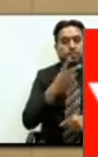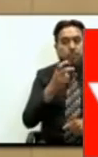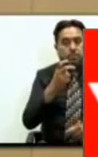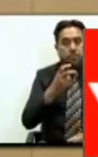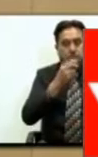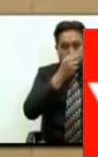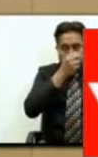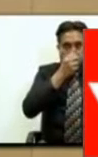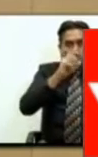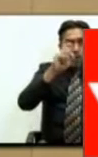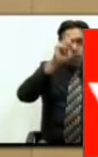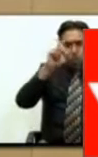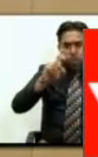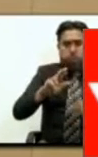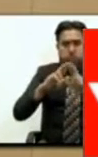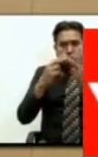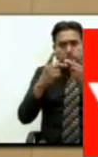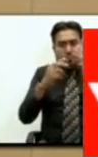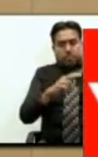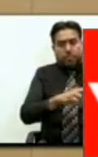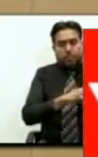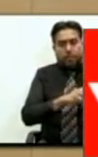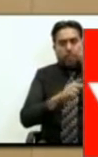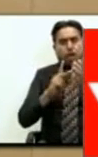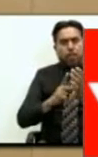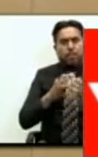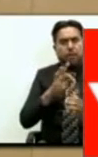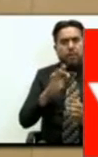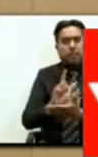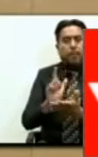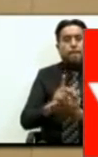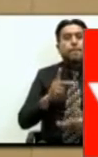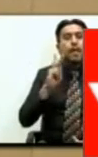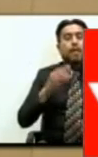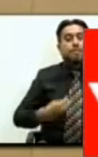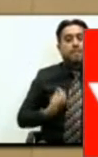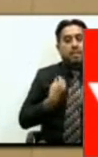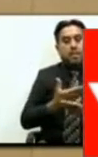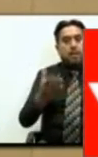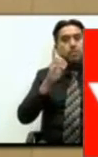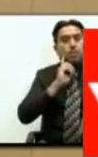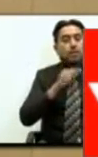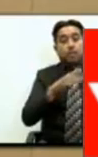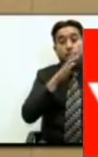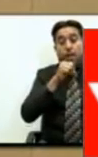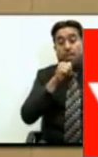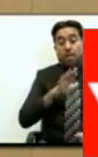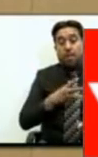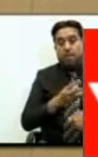las pintas y los vidrios rotos se pueden recuperar la vida de las mujeres no